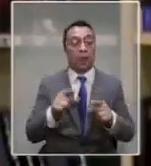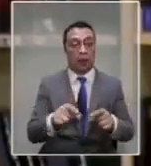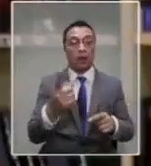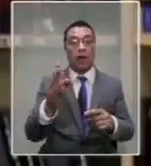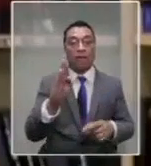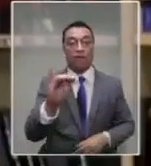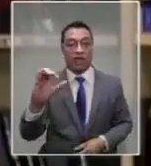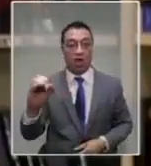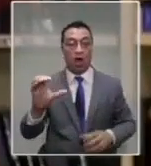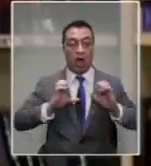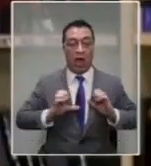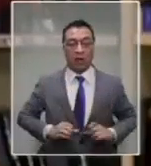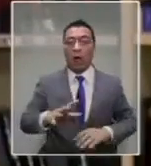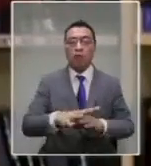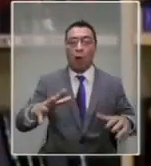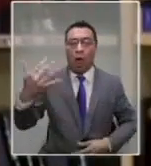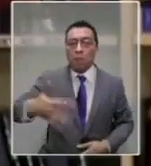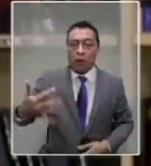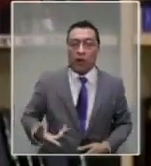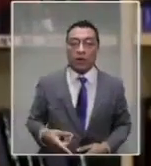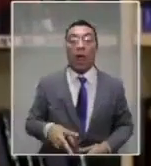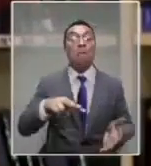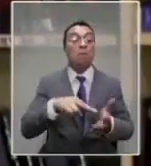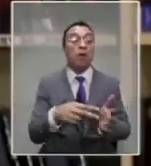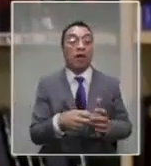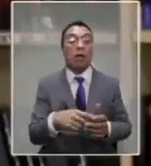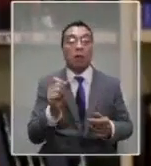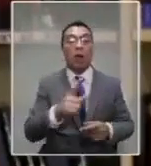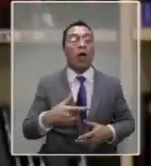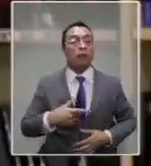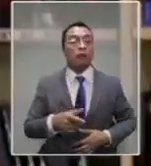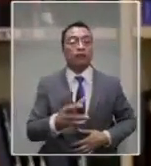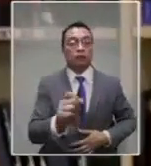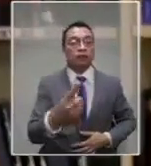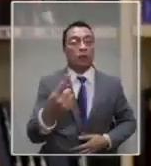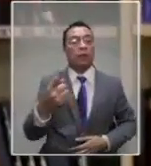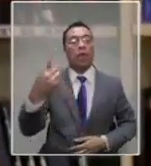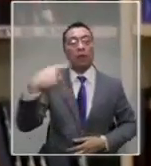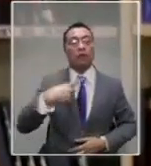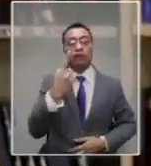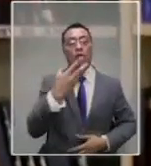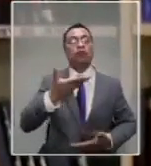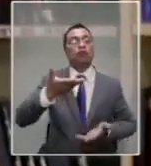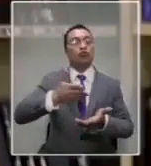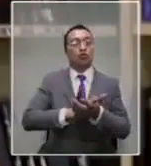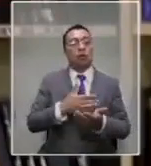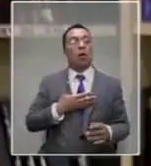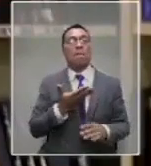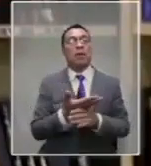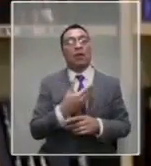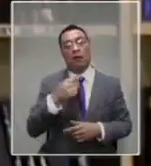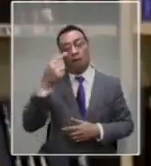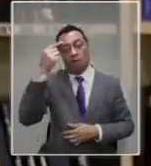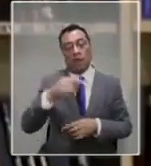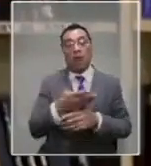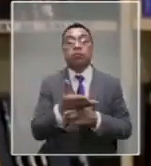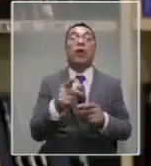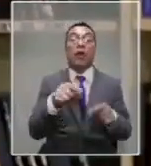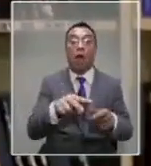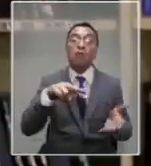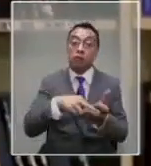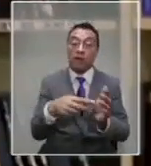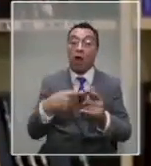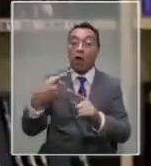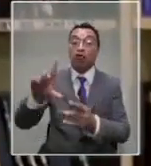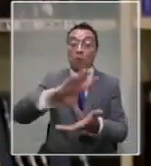una connotación bioética tremendamente importante. Problemas como la eutanasia, que ya se están discutiendo en otros países, también